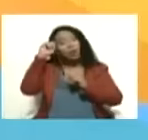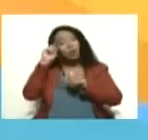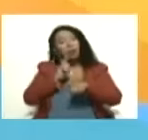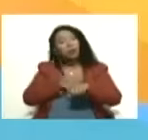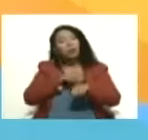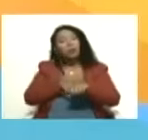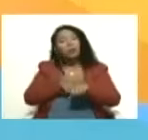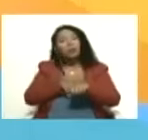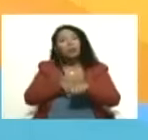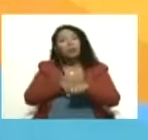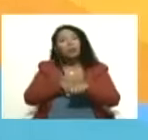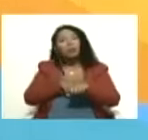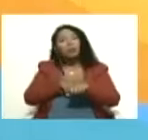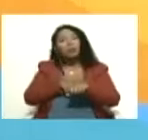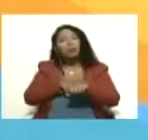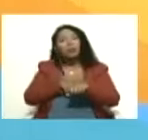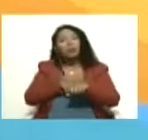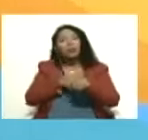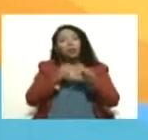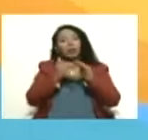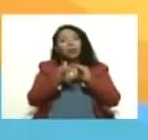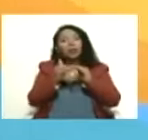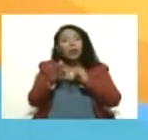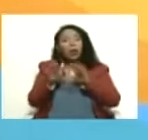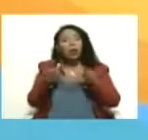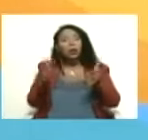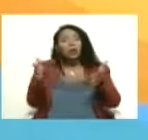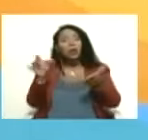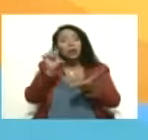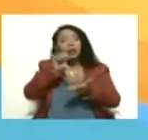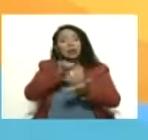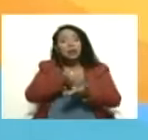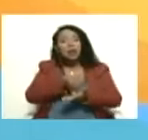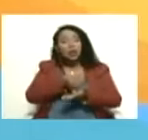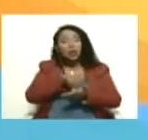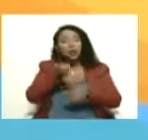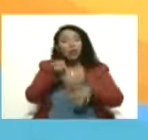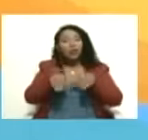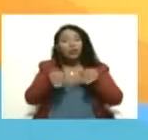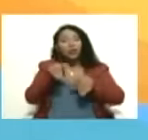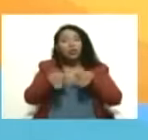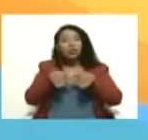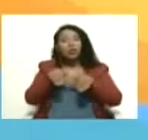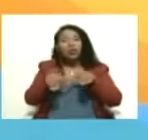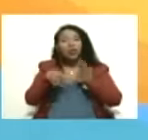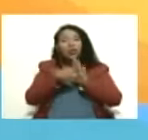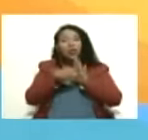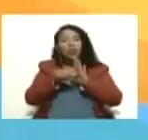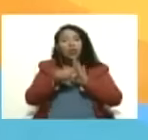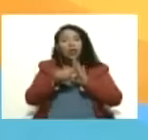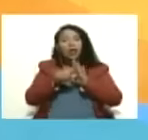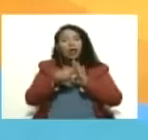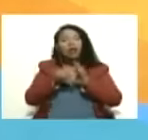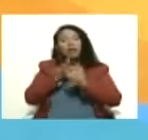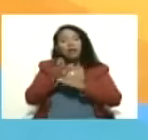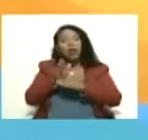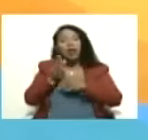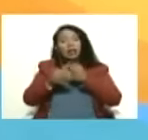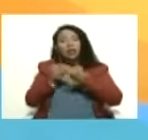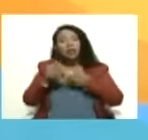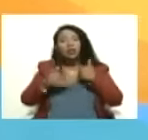momento dado a través de un mensaje Cuál es el centro de votación donde le toca sufragar y en el